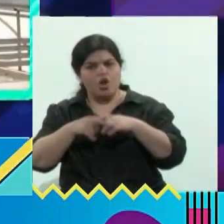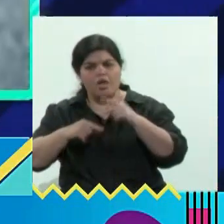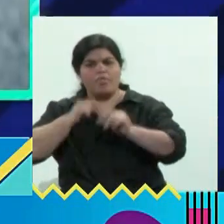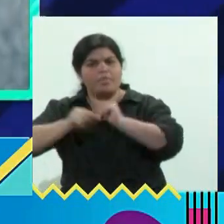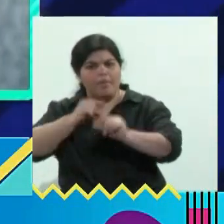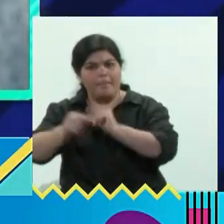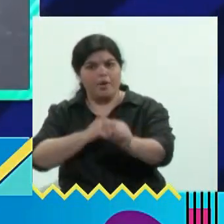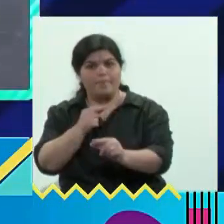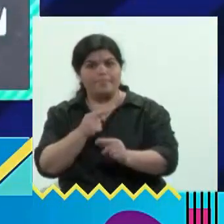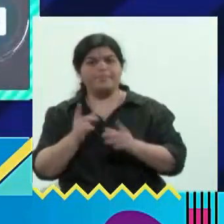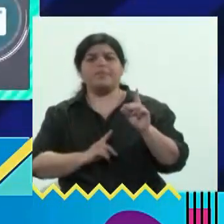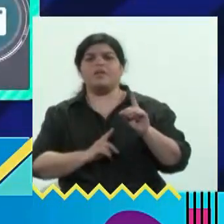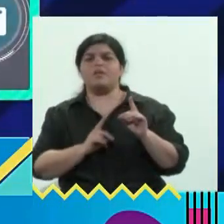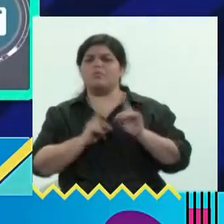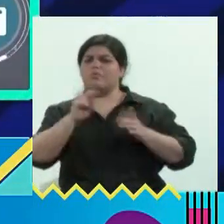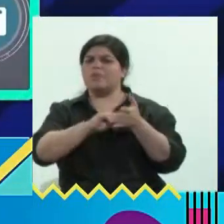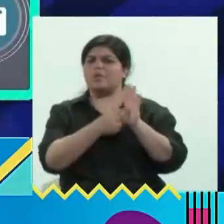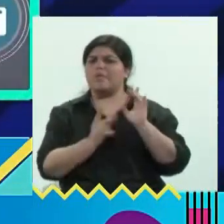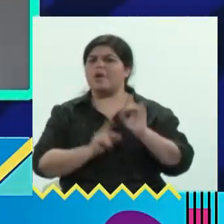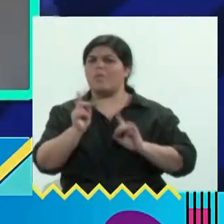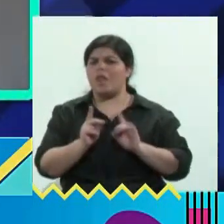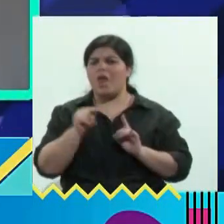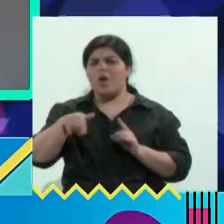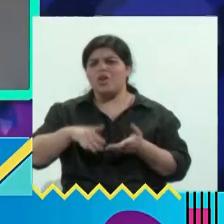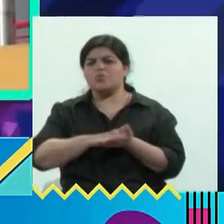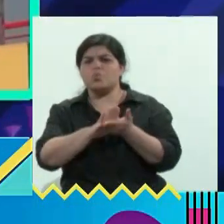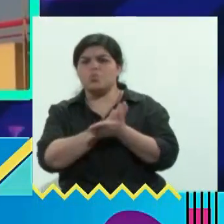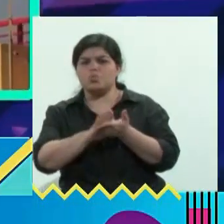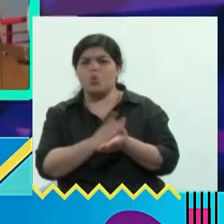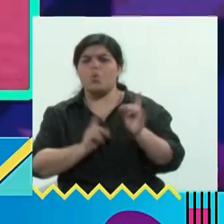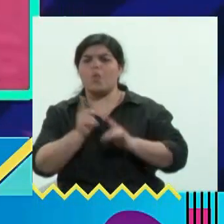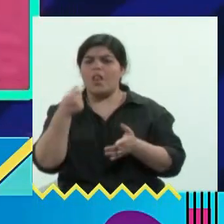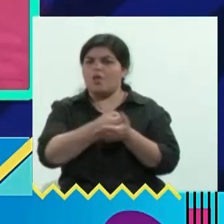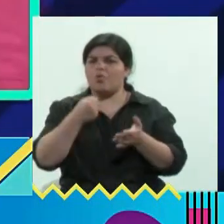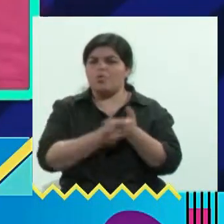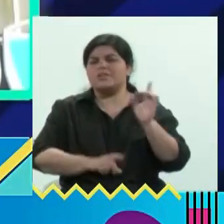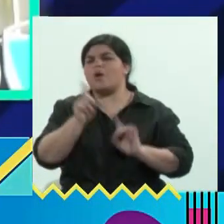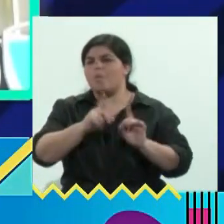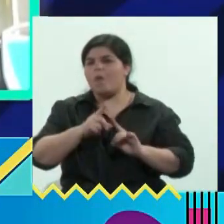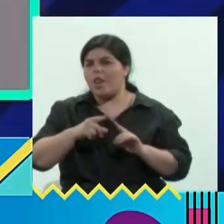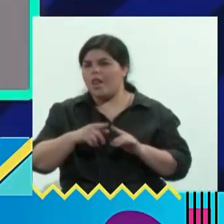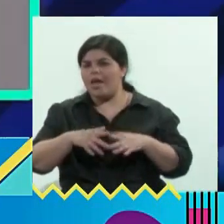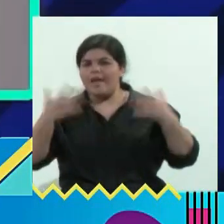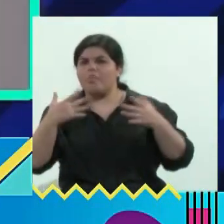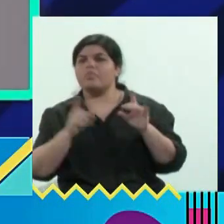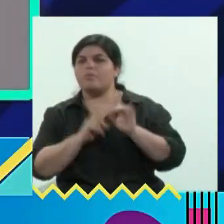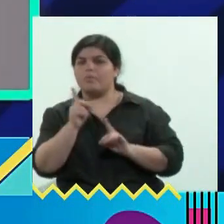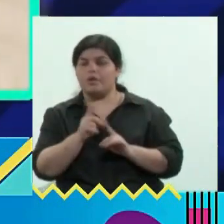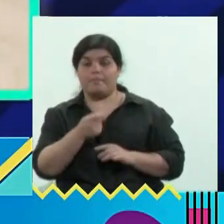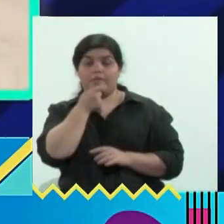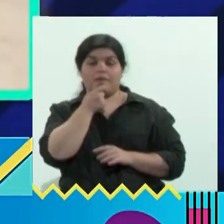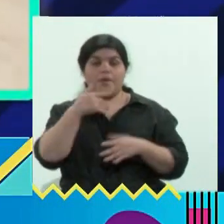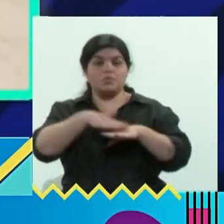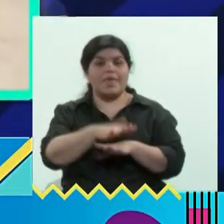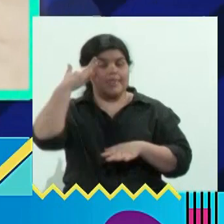pero el problema es cómo resolver los problemas contemporáneos, qué grandes retos tenemos, ¿no? Una ciudad inteligente es la que sabe resolver, por ejemplo,